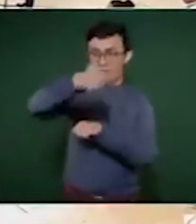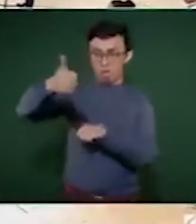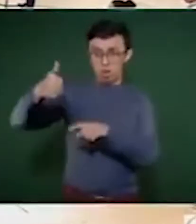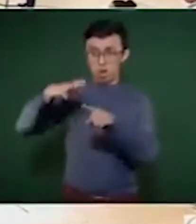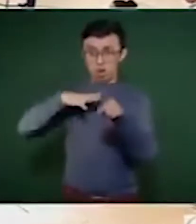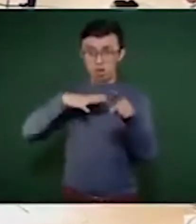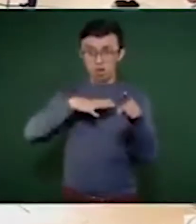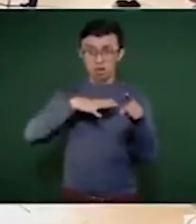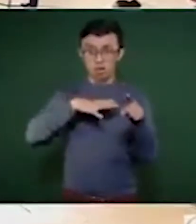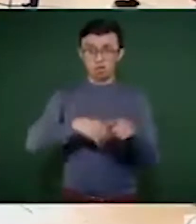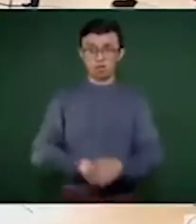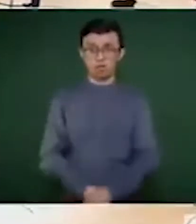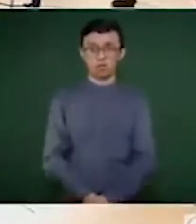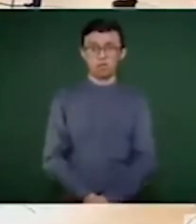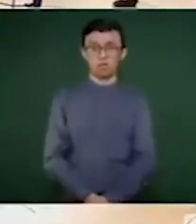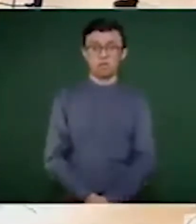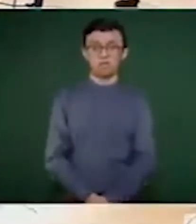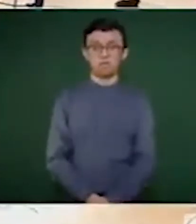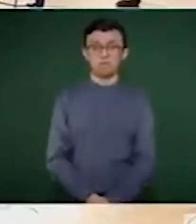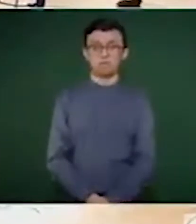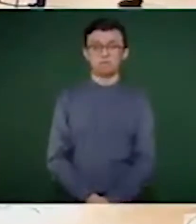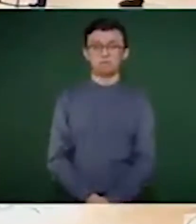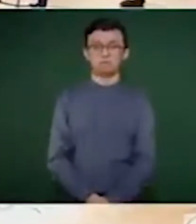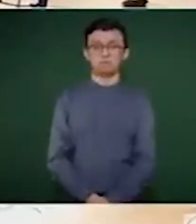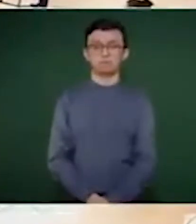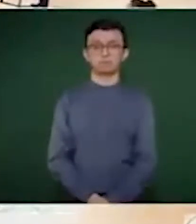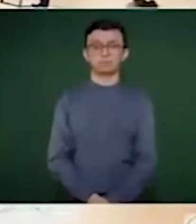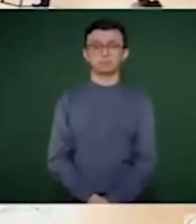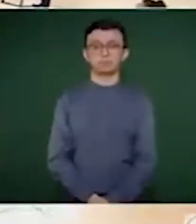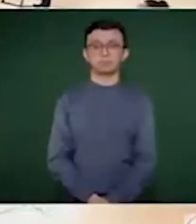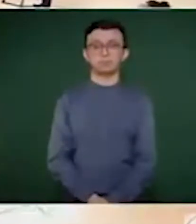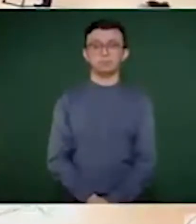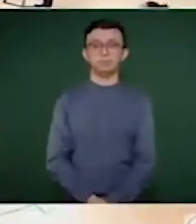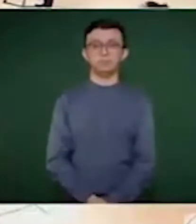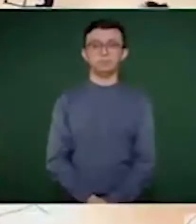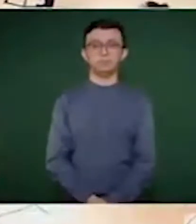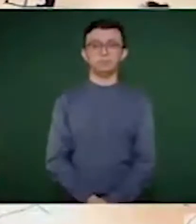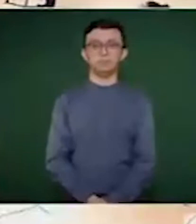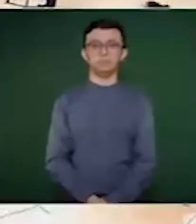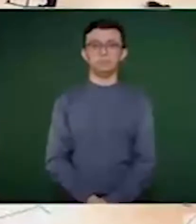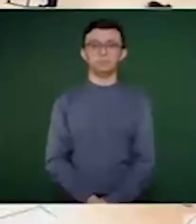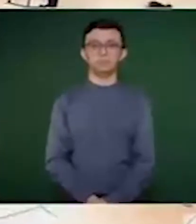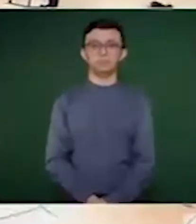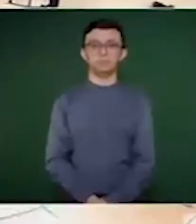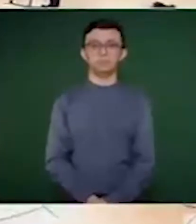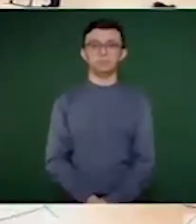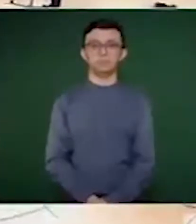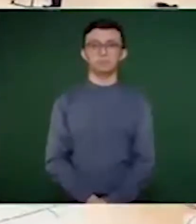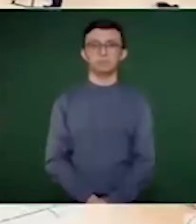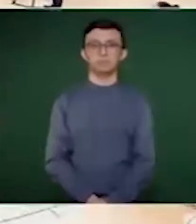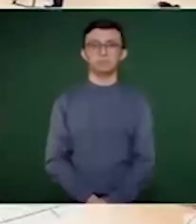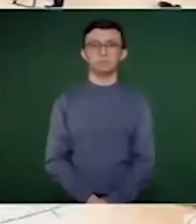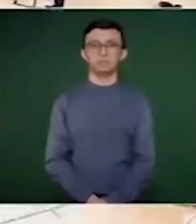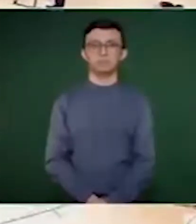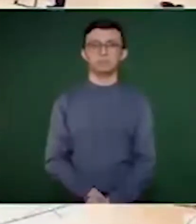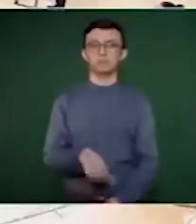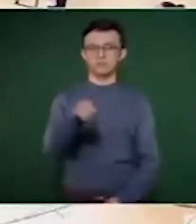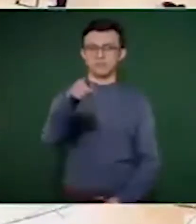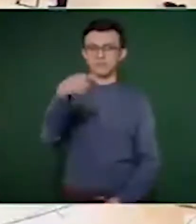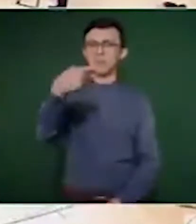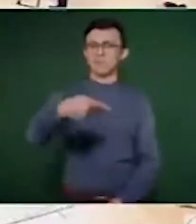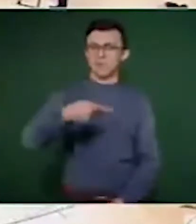Federal dijo que se logró una reducción en el robo de combustible y 80,000 barriles diarios de combustible en el sexenio anterior a